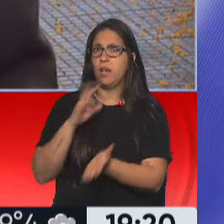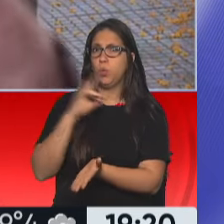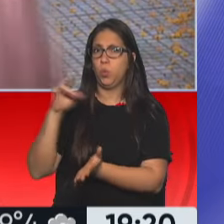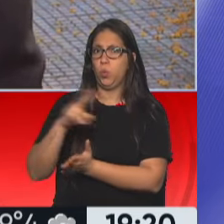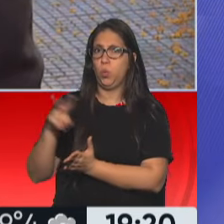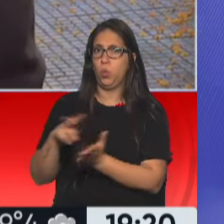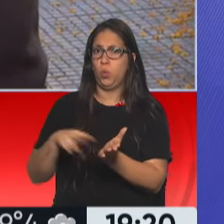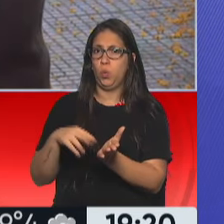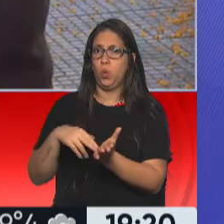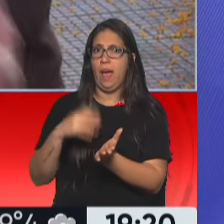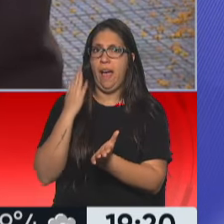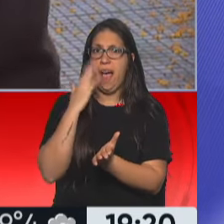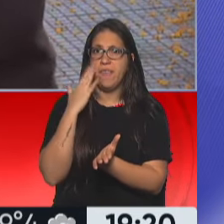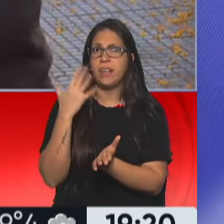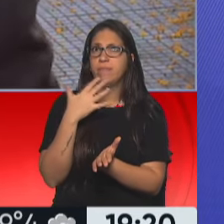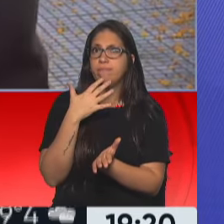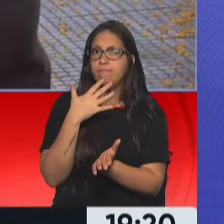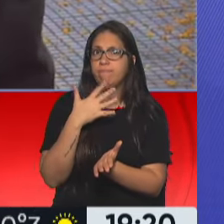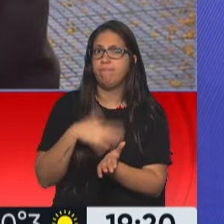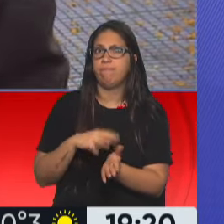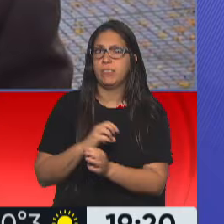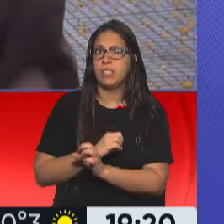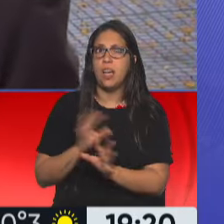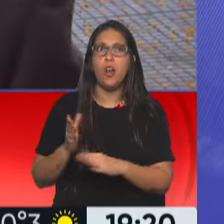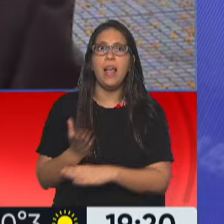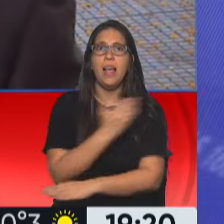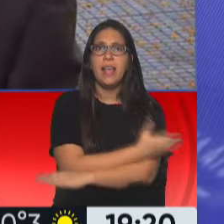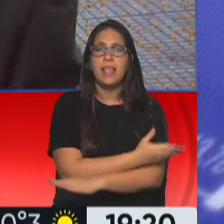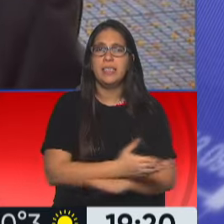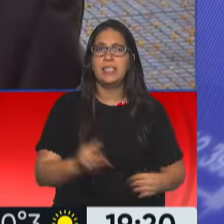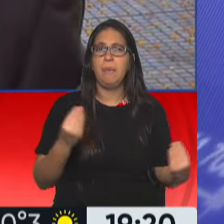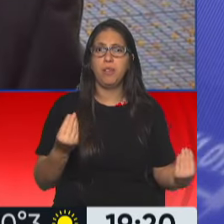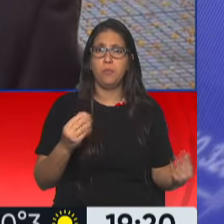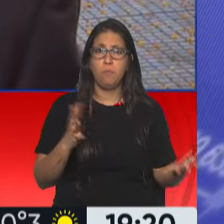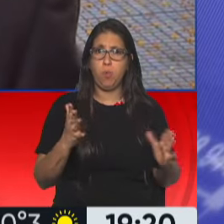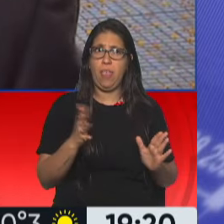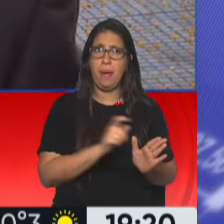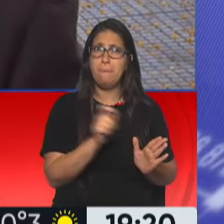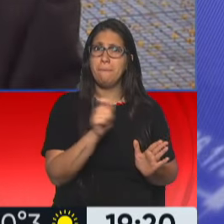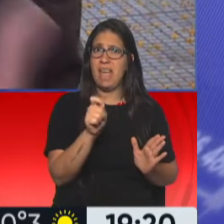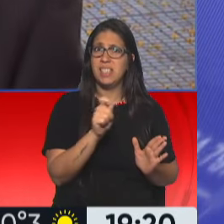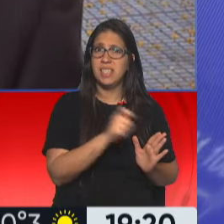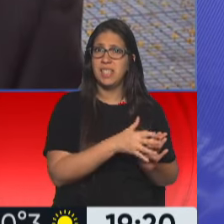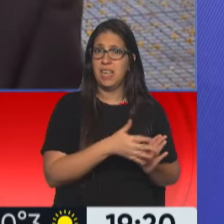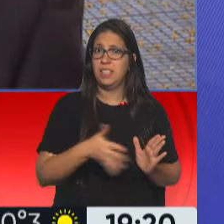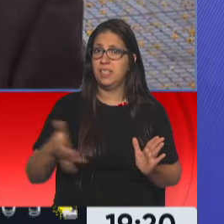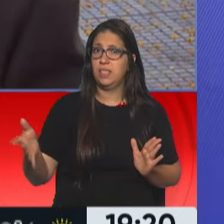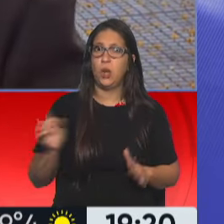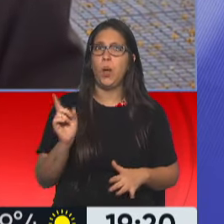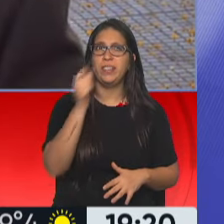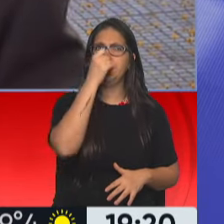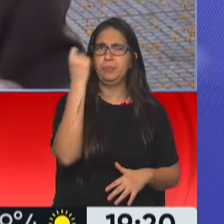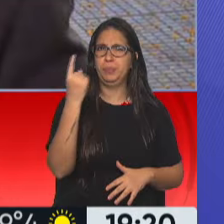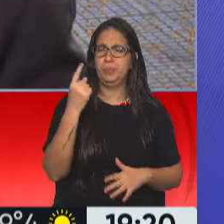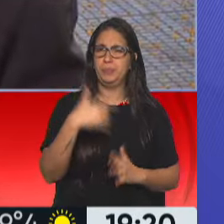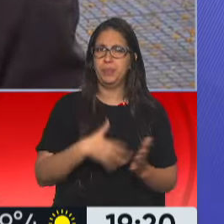y se entienda y comprenda todo lo que ha pasado. Pueden pasar varios meses. O sea, no es algo inmediato. Quizá